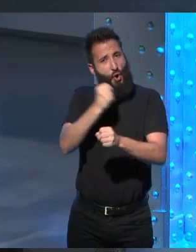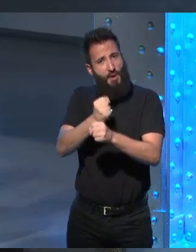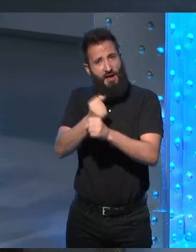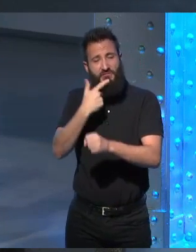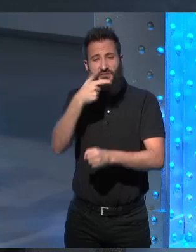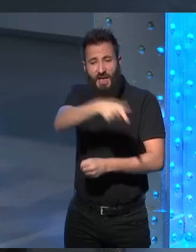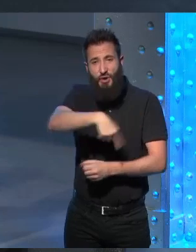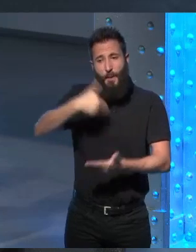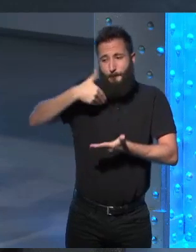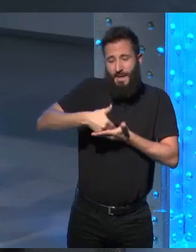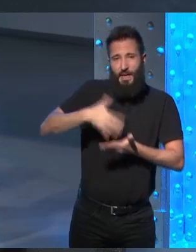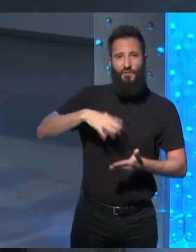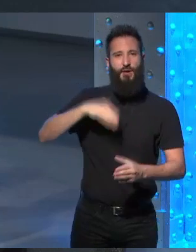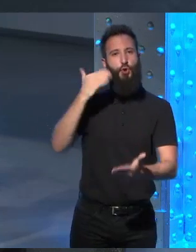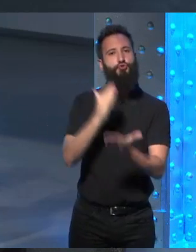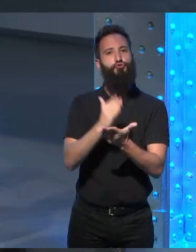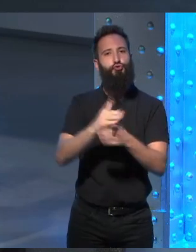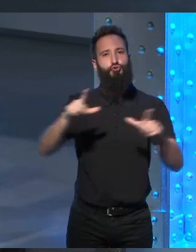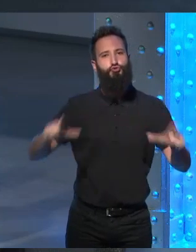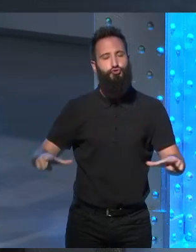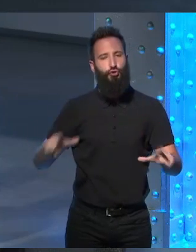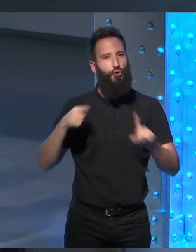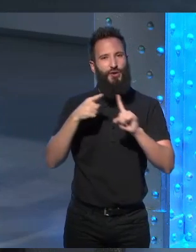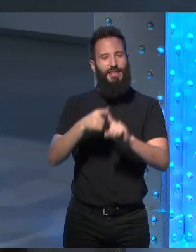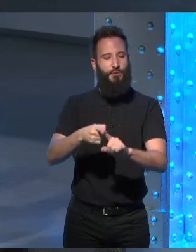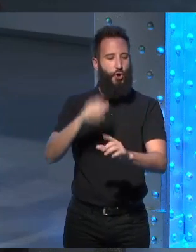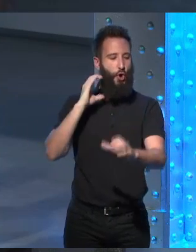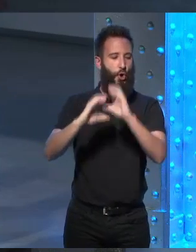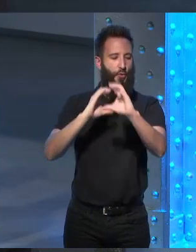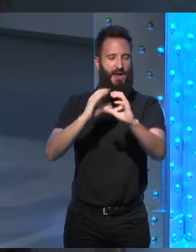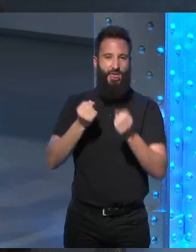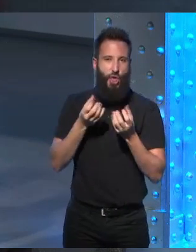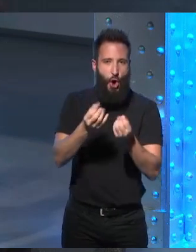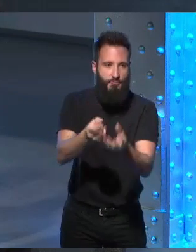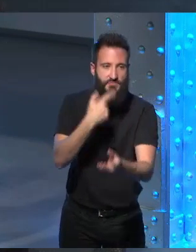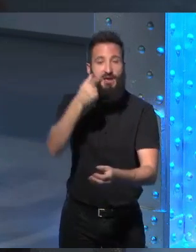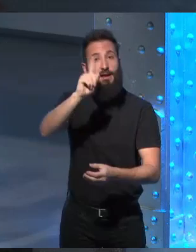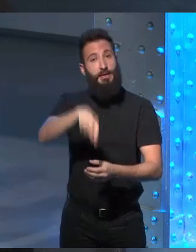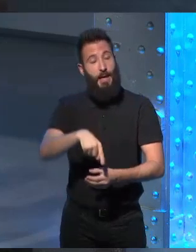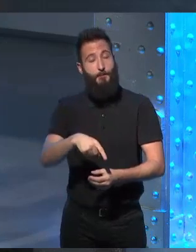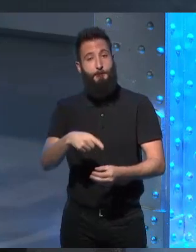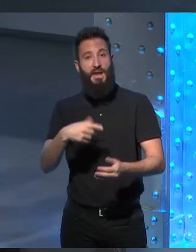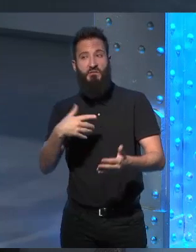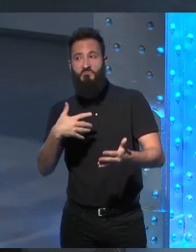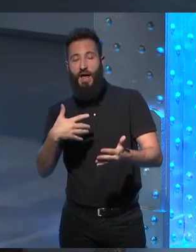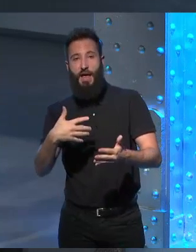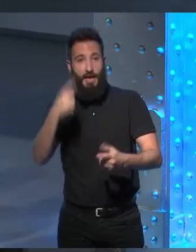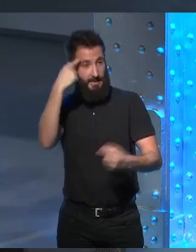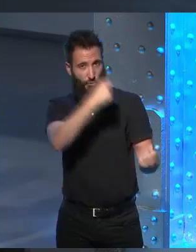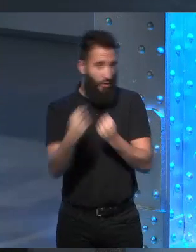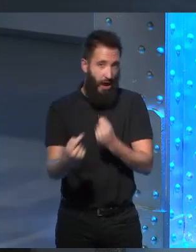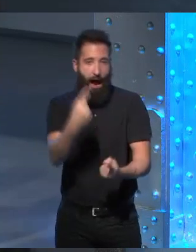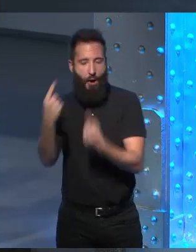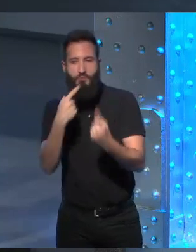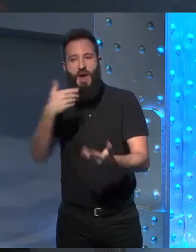haga cursos sobre comunicación y en distintas organizaciones o instituciones sí me piden que un